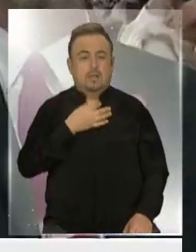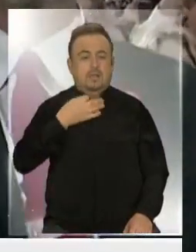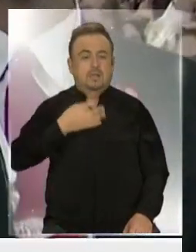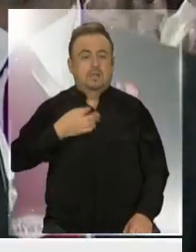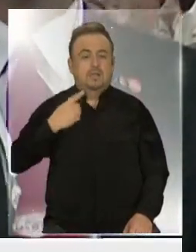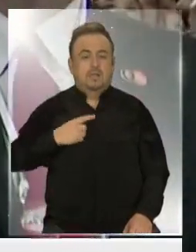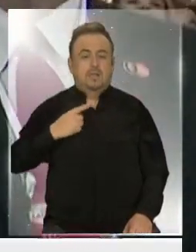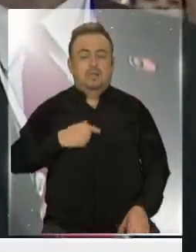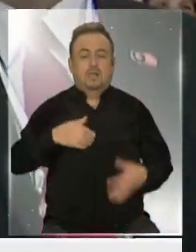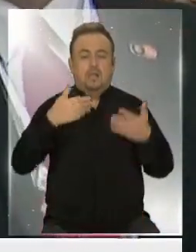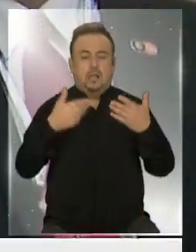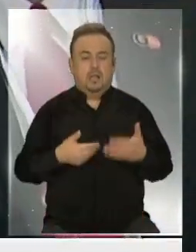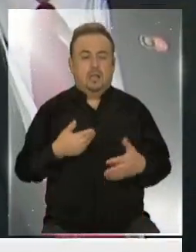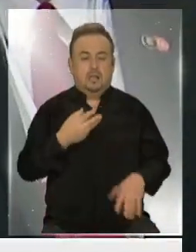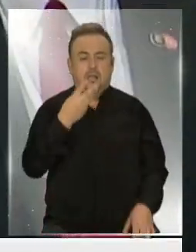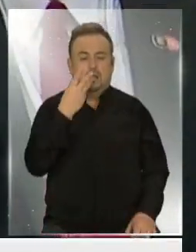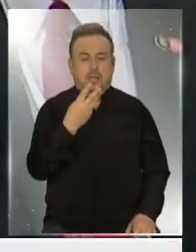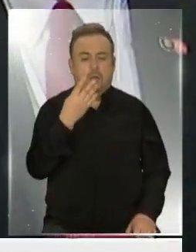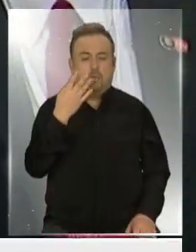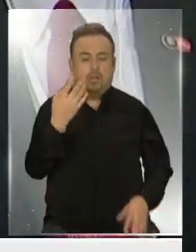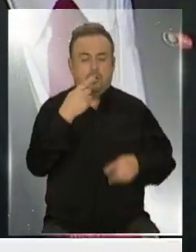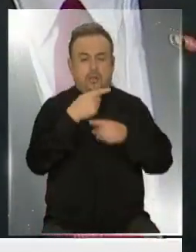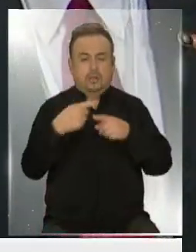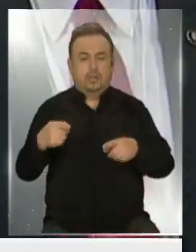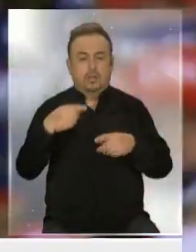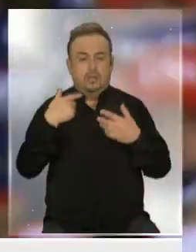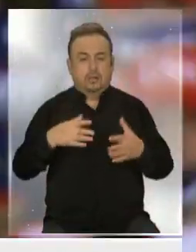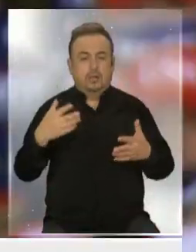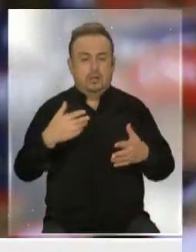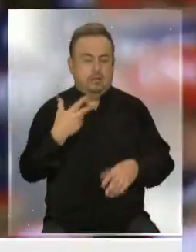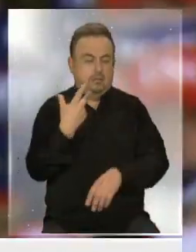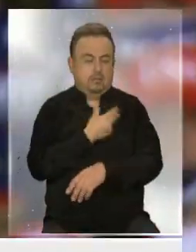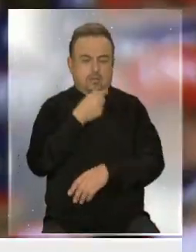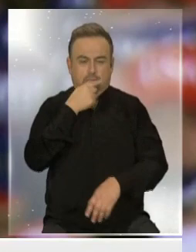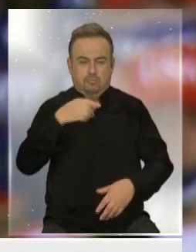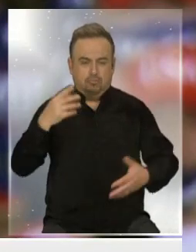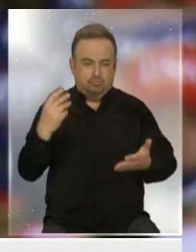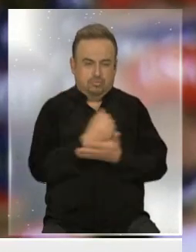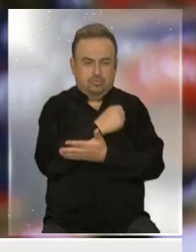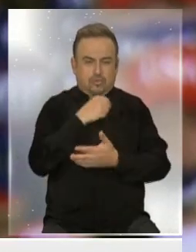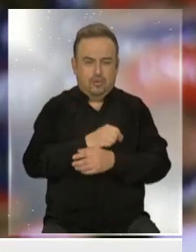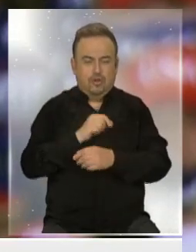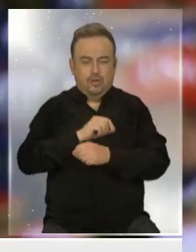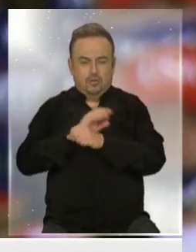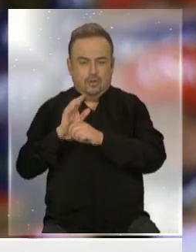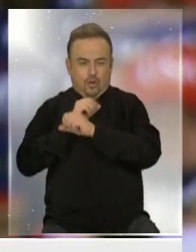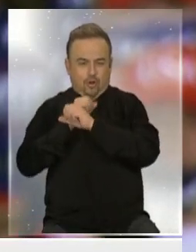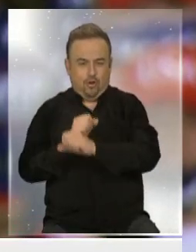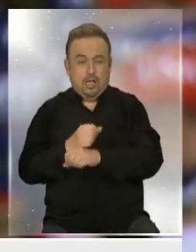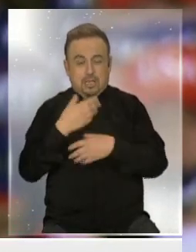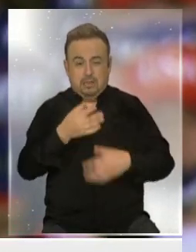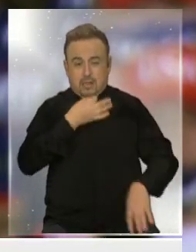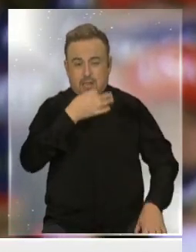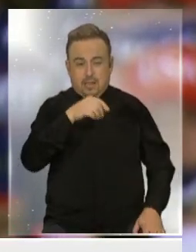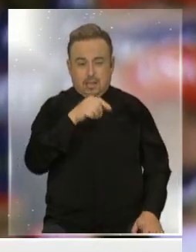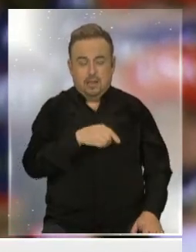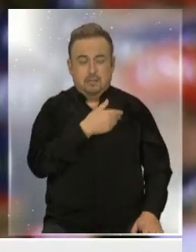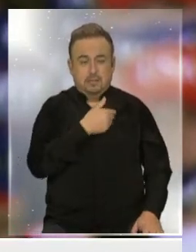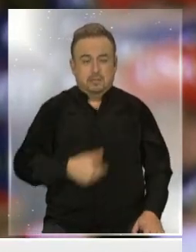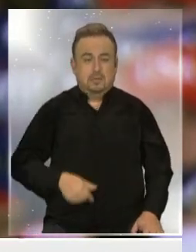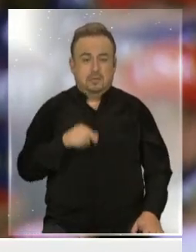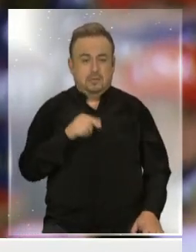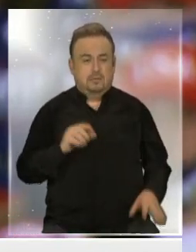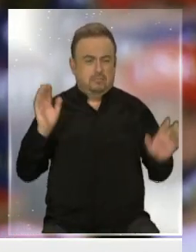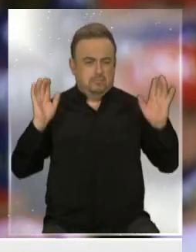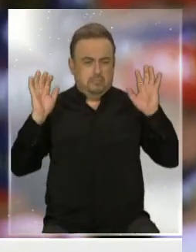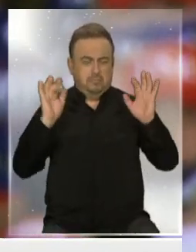Unidos está a 3 o 4 semanas de conseguir una vacuna contra el coronavirus. Hizo esta declaración el mandatario durante un